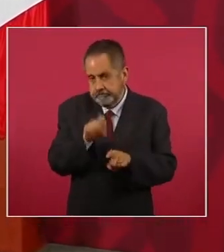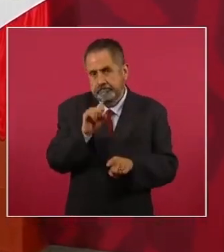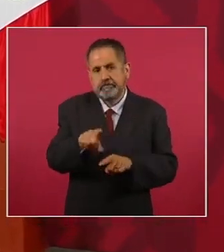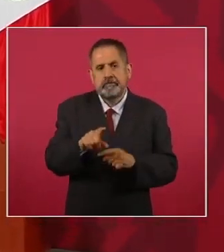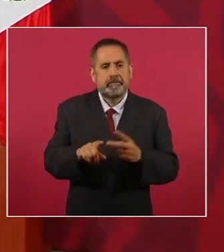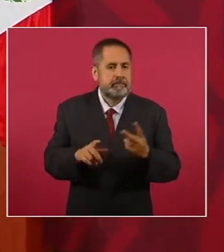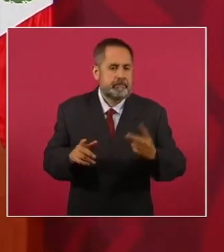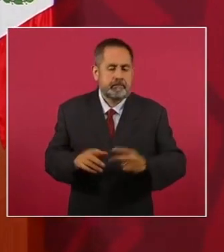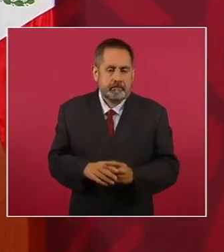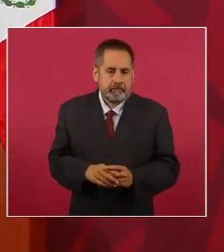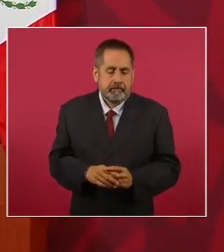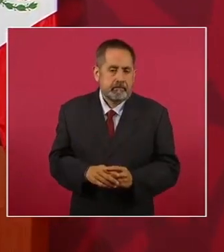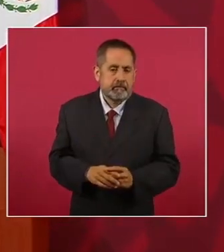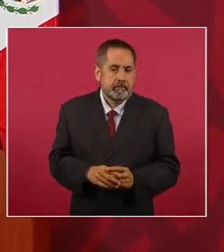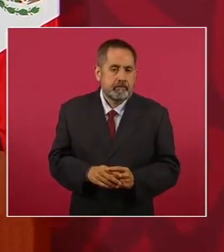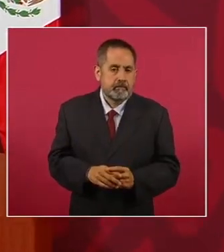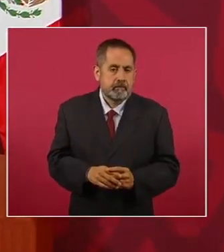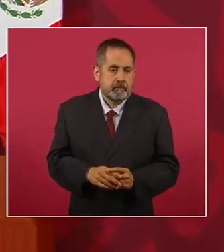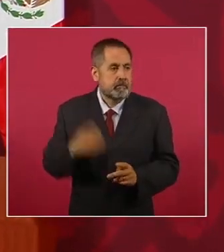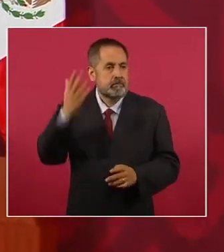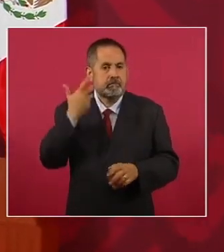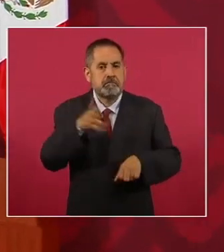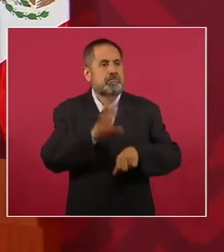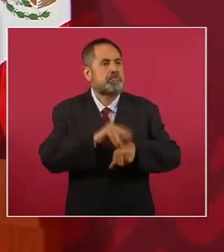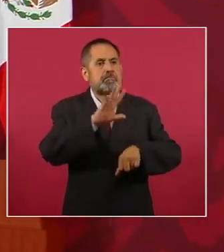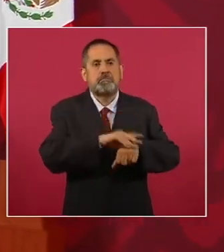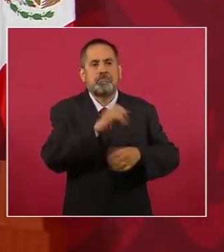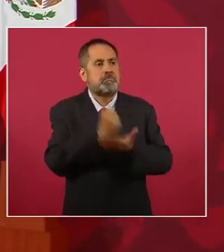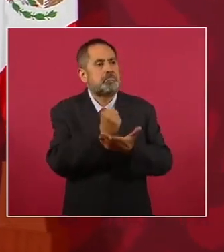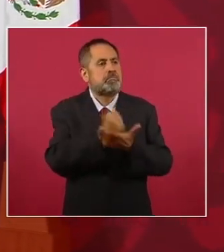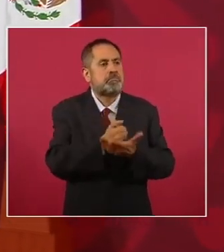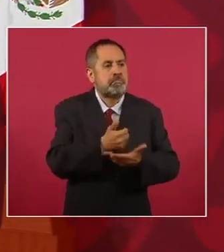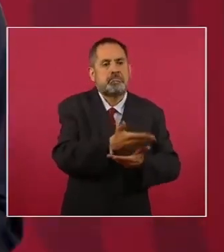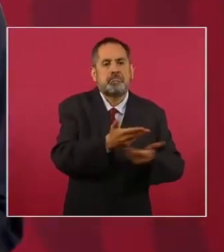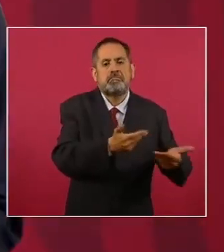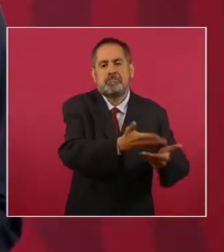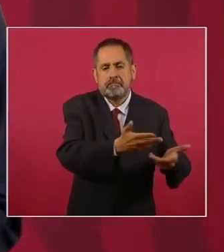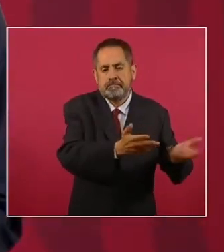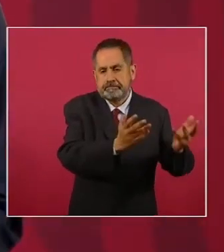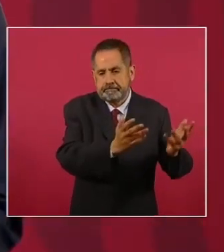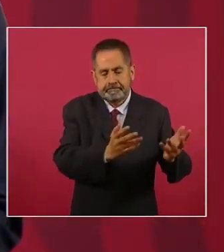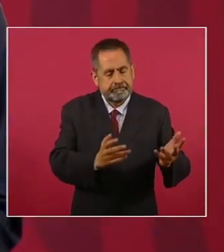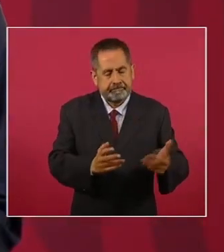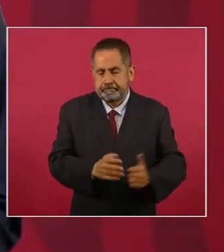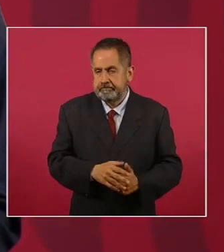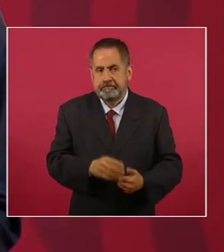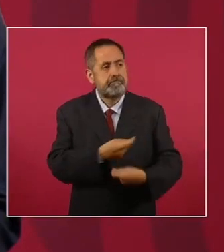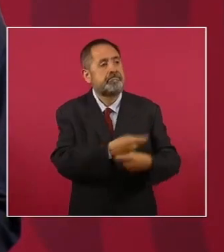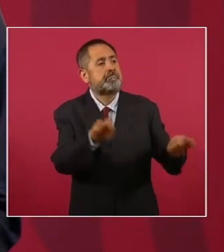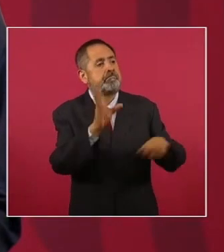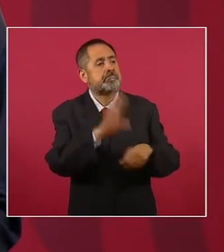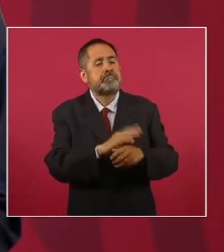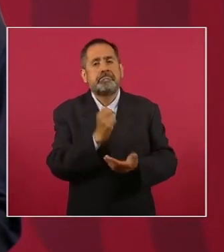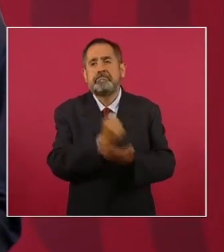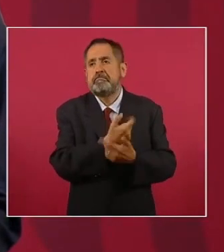que se dieron permisos, pero a diestra y siniestra.